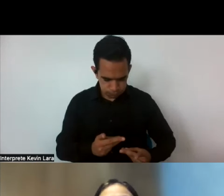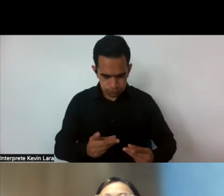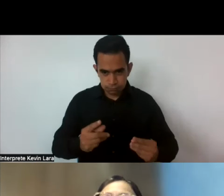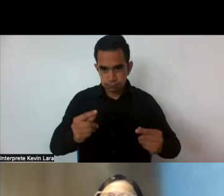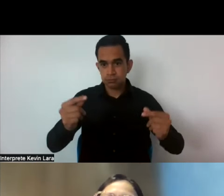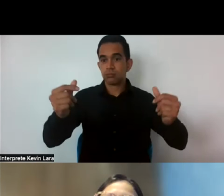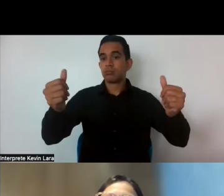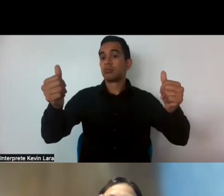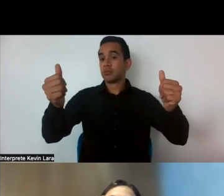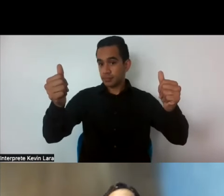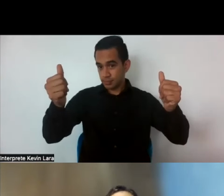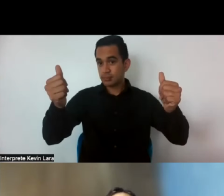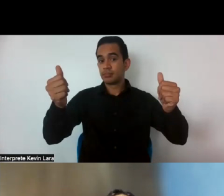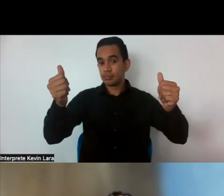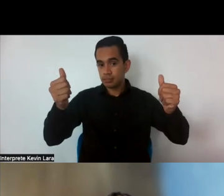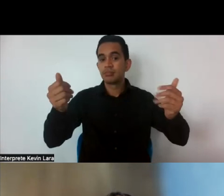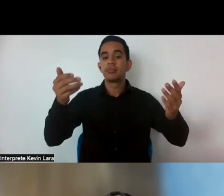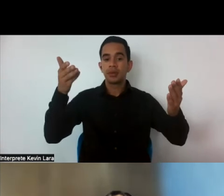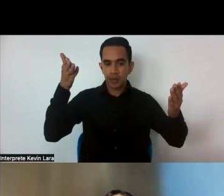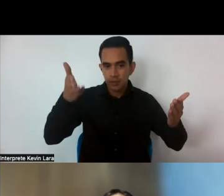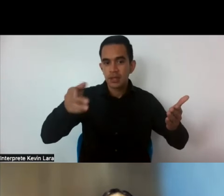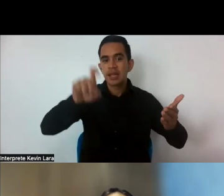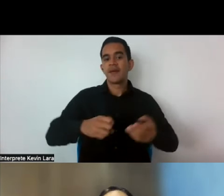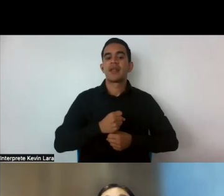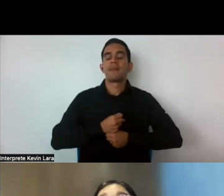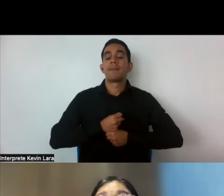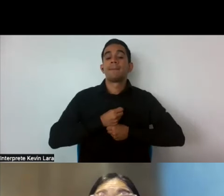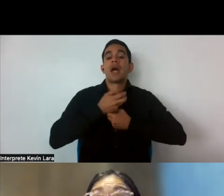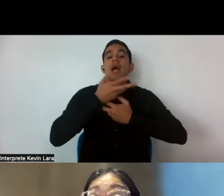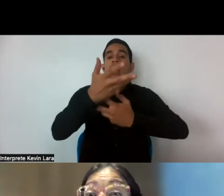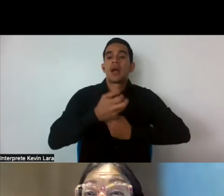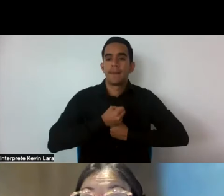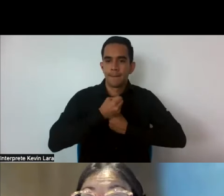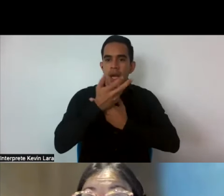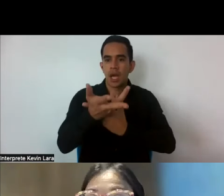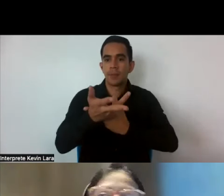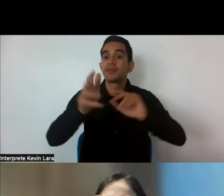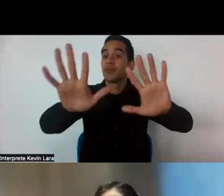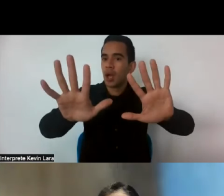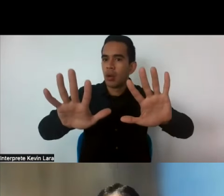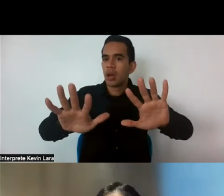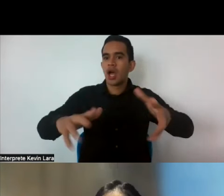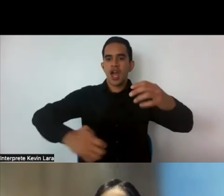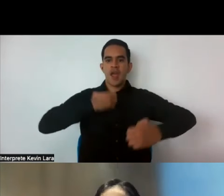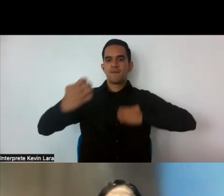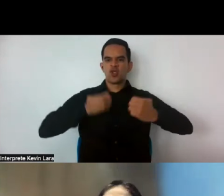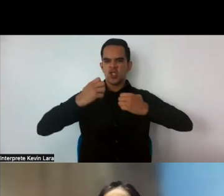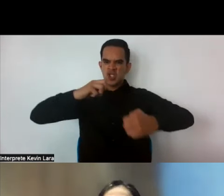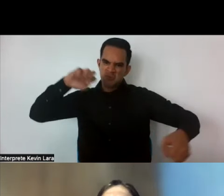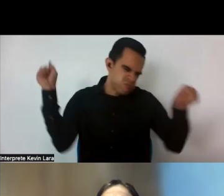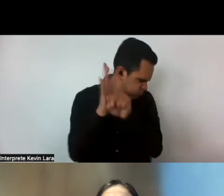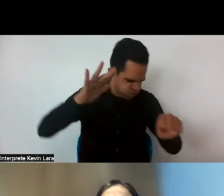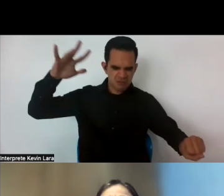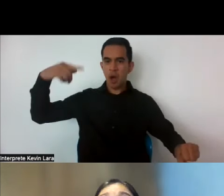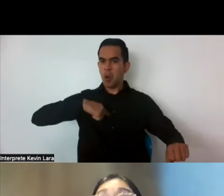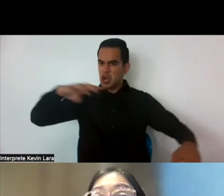sí llegar a expresar la emoción sin llegar a explotar y agarrar a alguien a golpes porque yo estoy